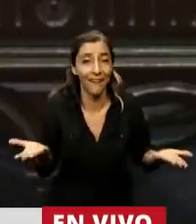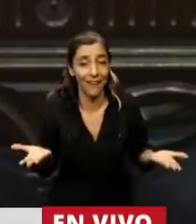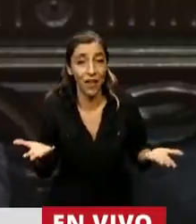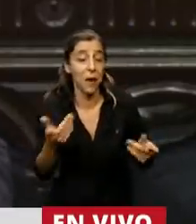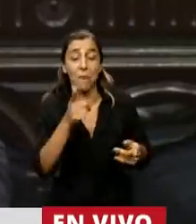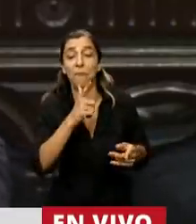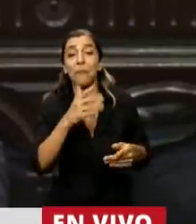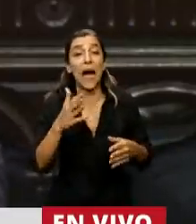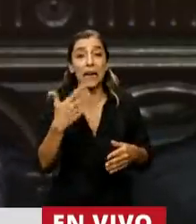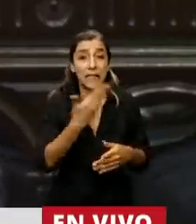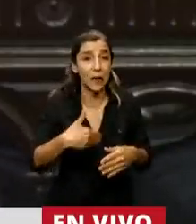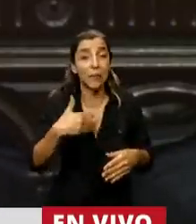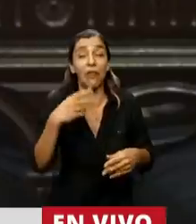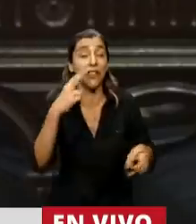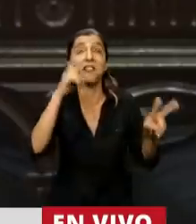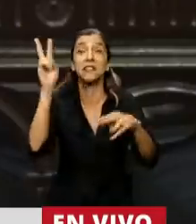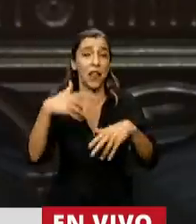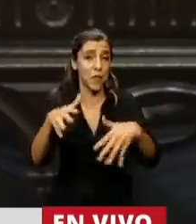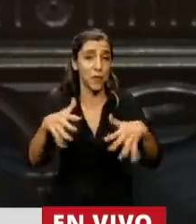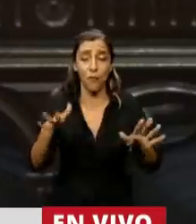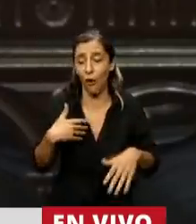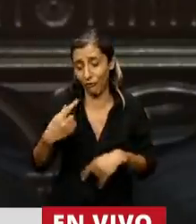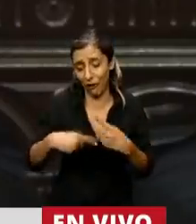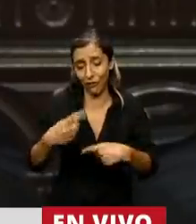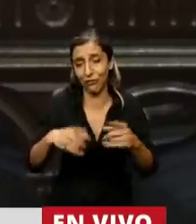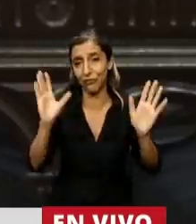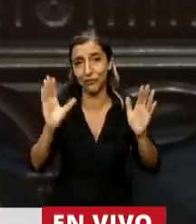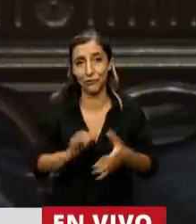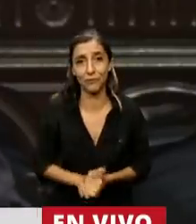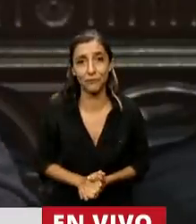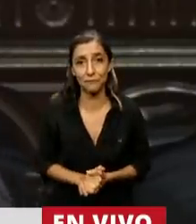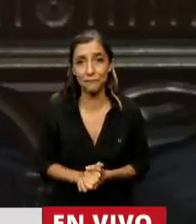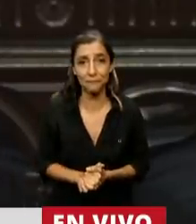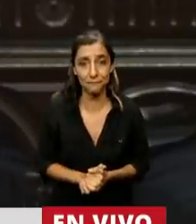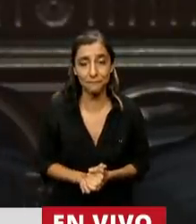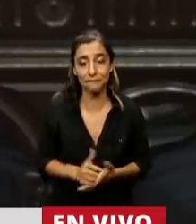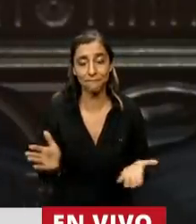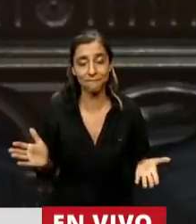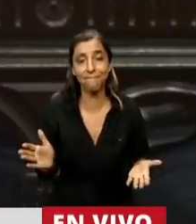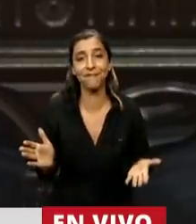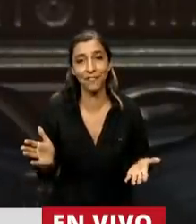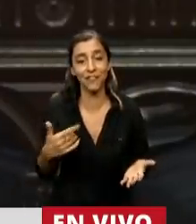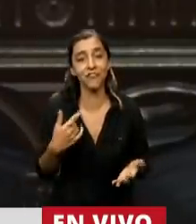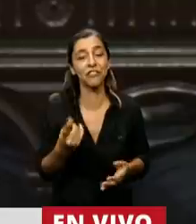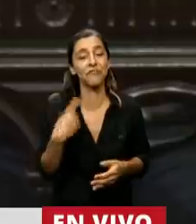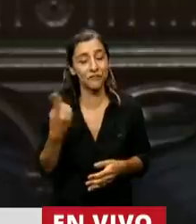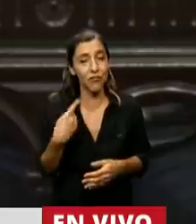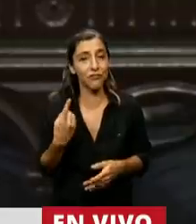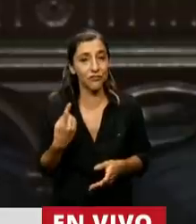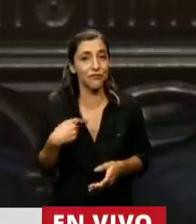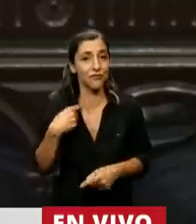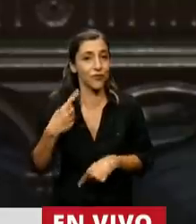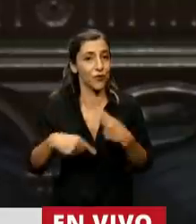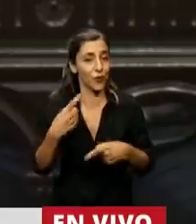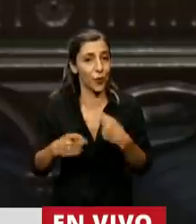distraído y bueno nuevo pasa nada pero sigamos entonces creo que para seguir en lo que pasó en esta argentina con los